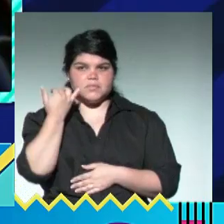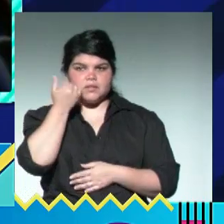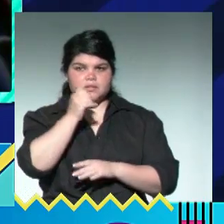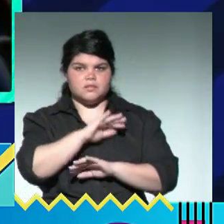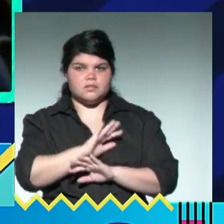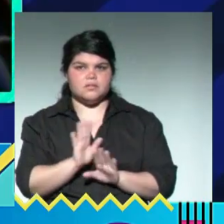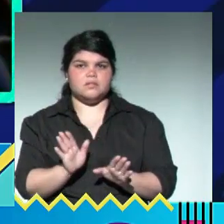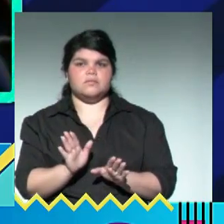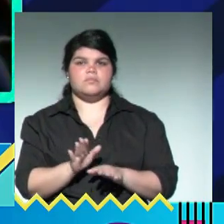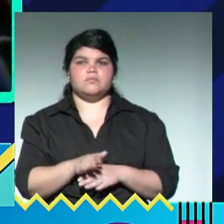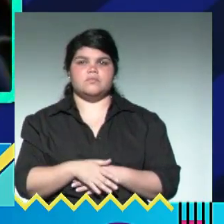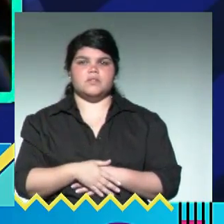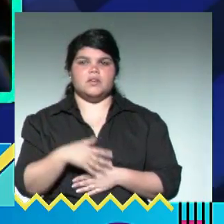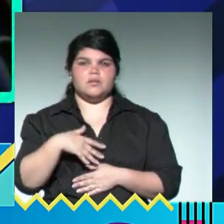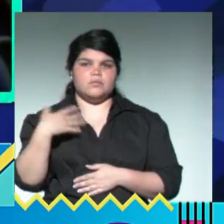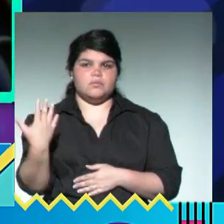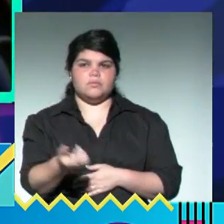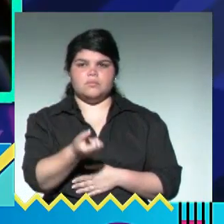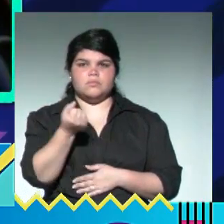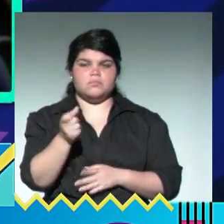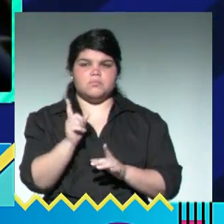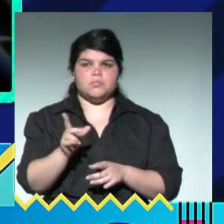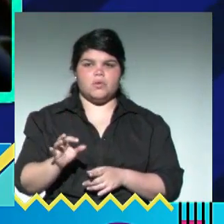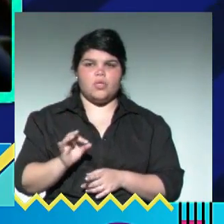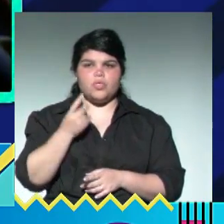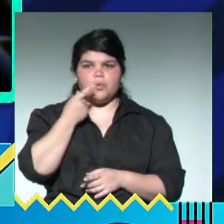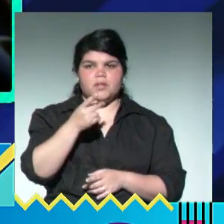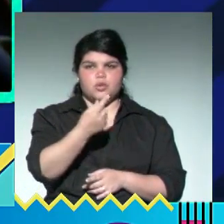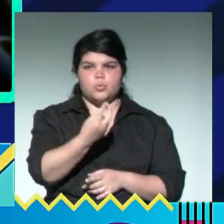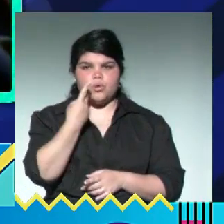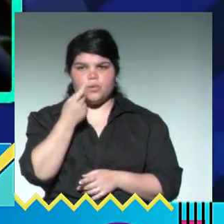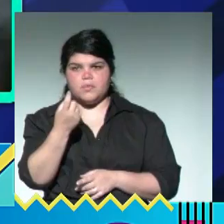límite, como llegamos en el 2001-2002, como llegamos en